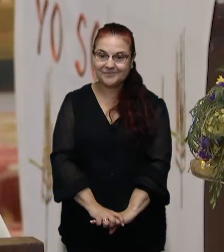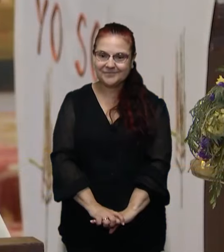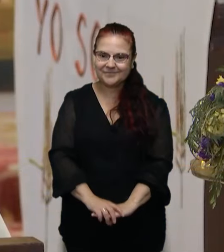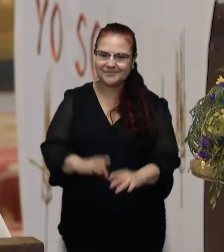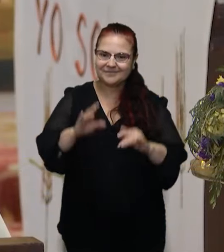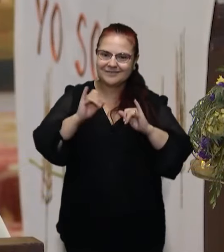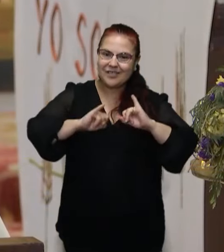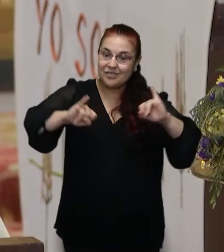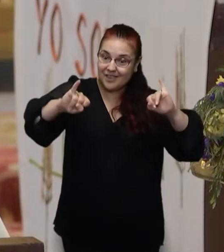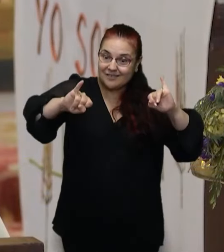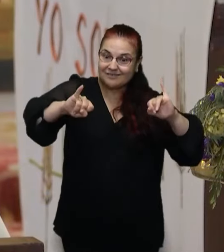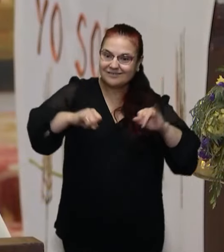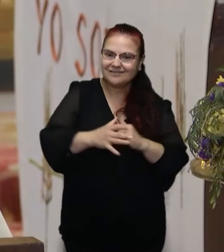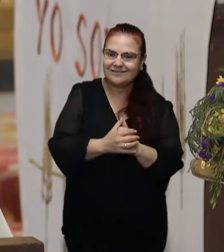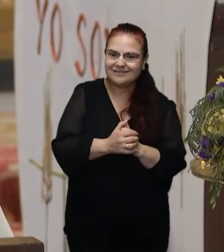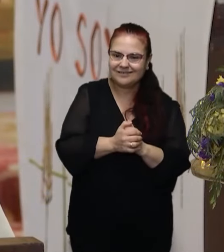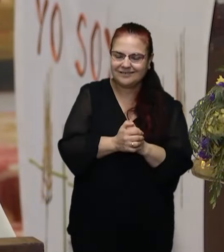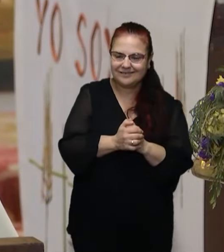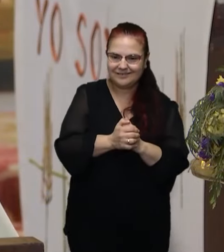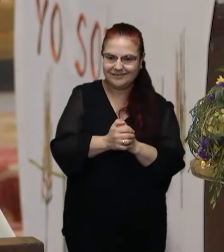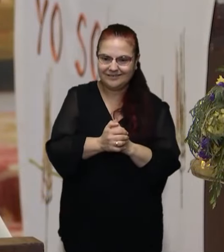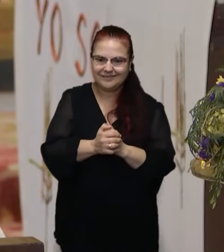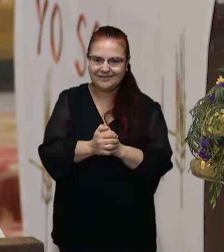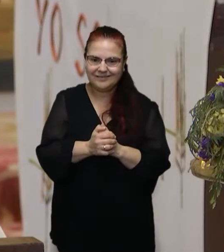Celebramos la fiesta